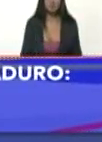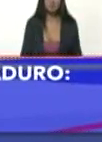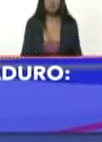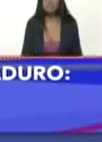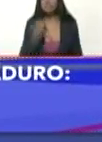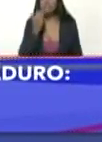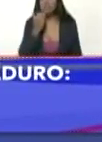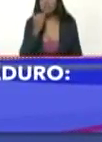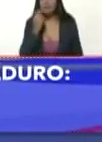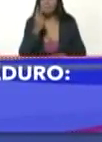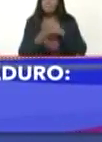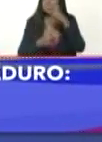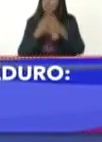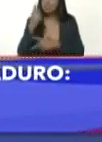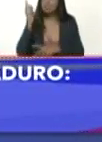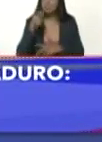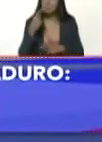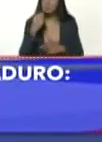Recientemente los visité